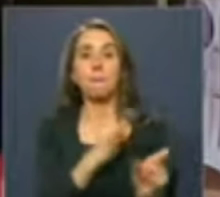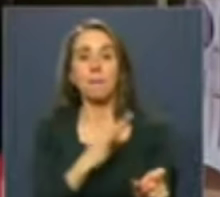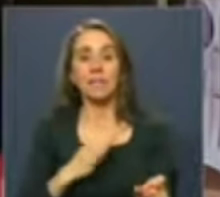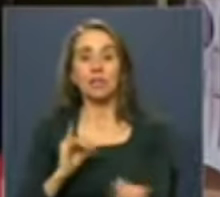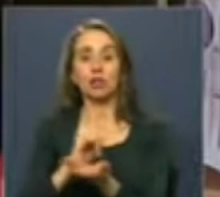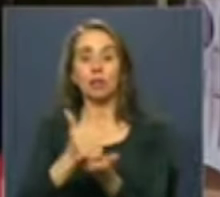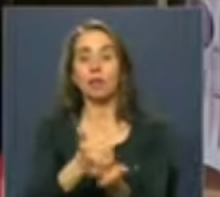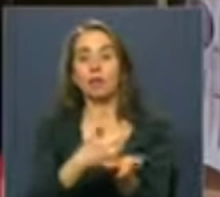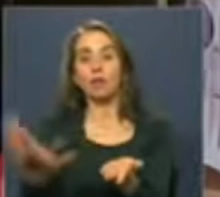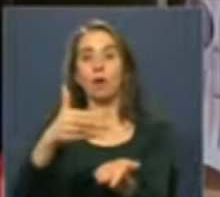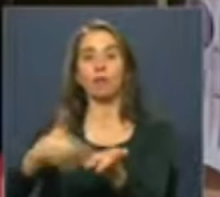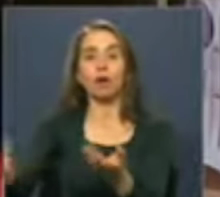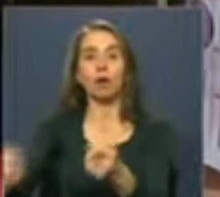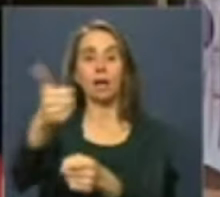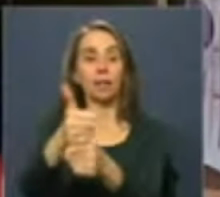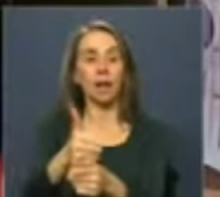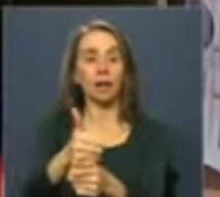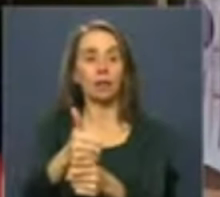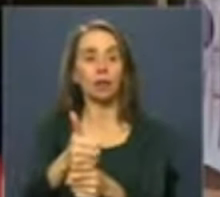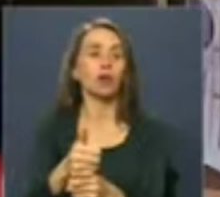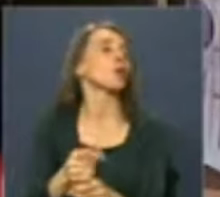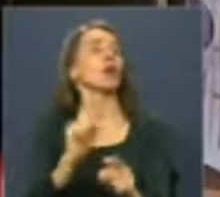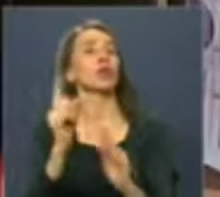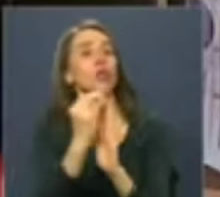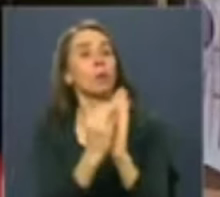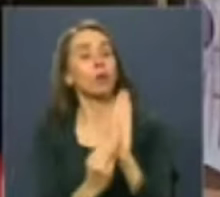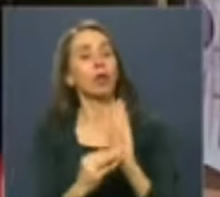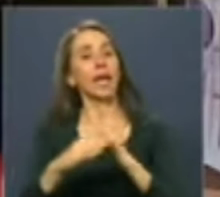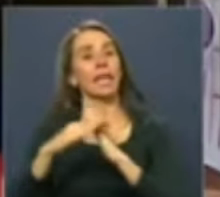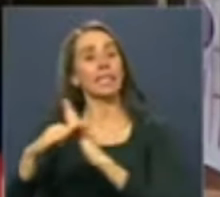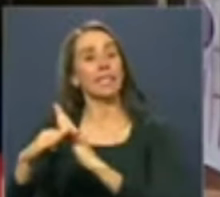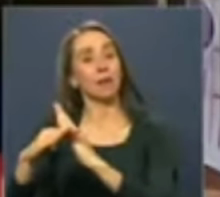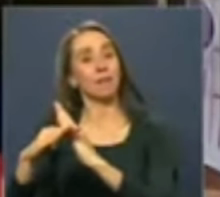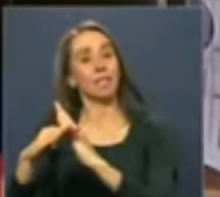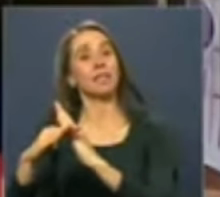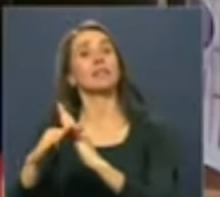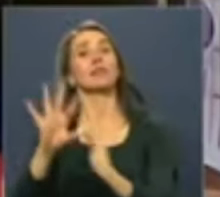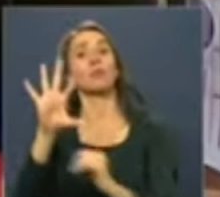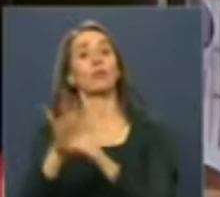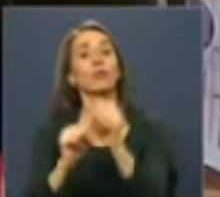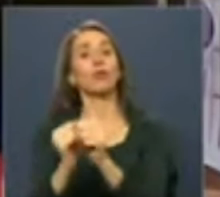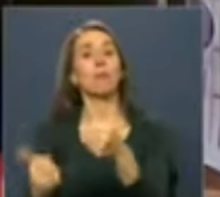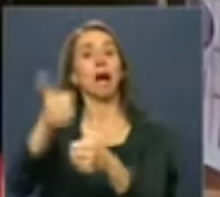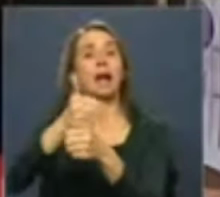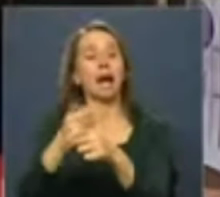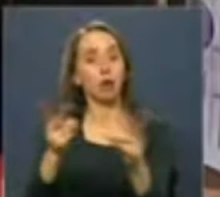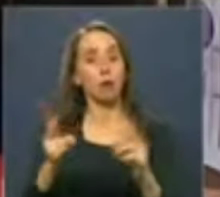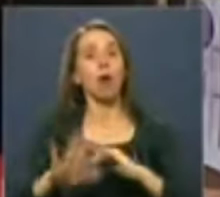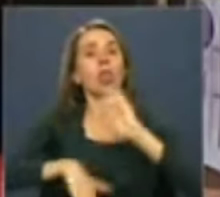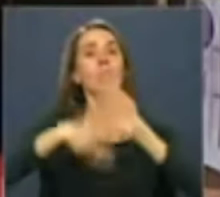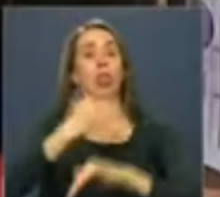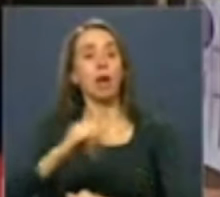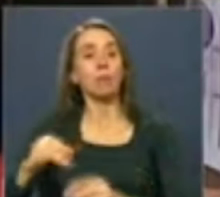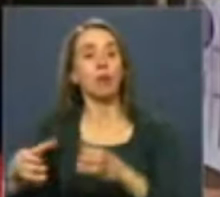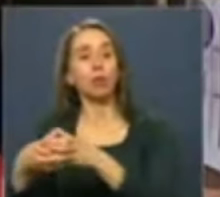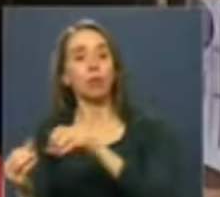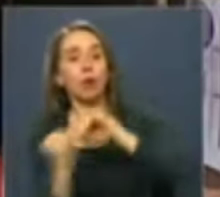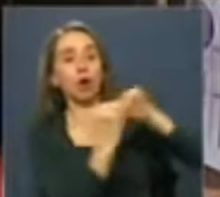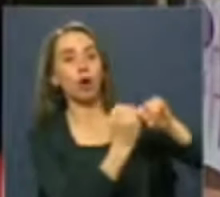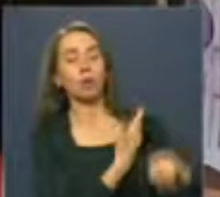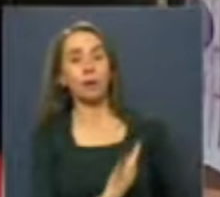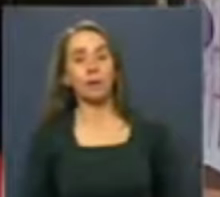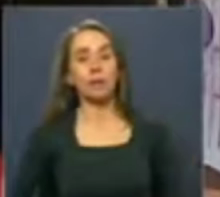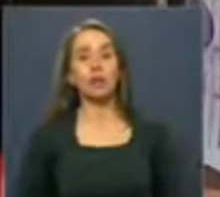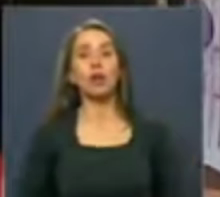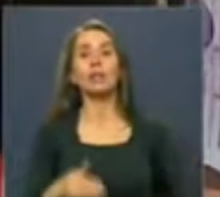17 veces en sólo tres años y destituyendo a ministros e intendentes entonces no contemplaba la inhabilitación